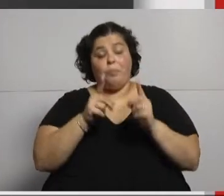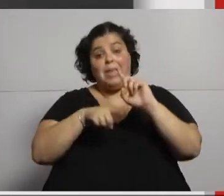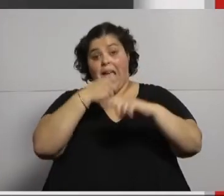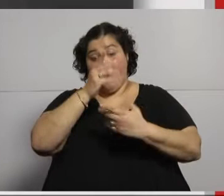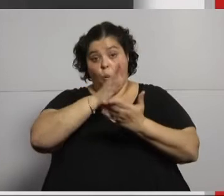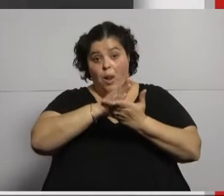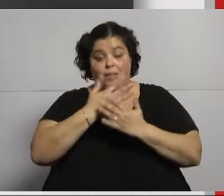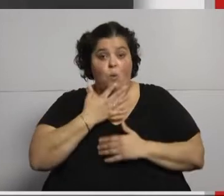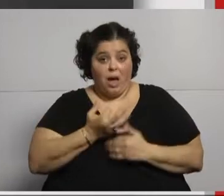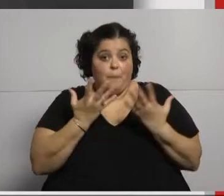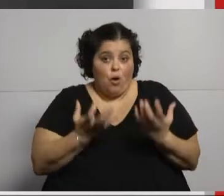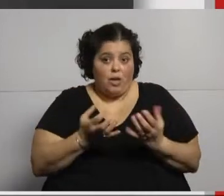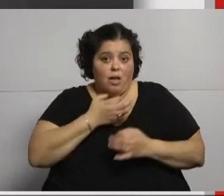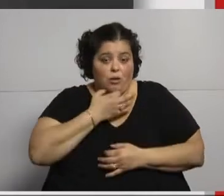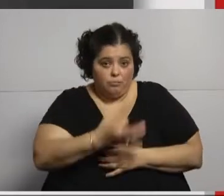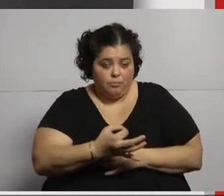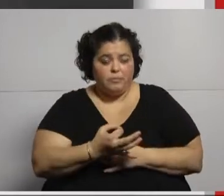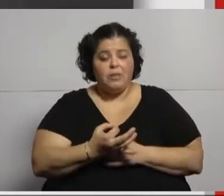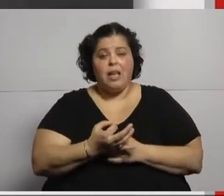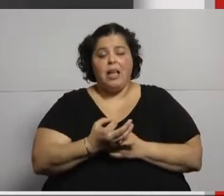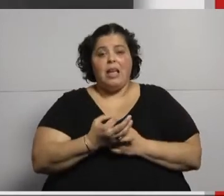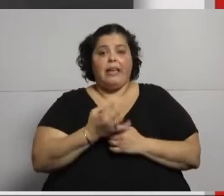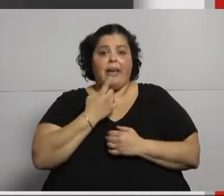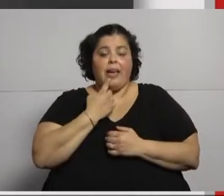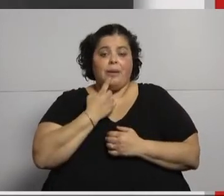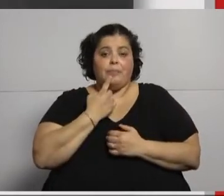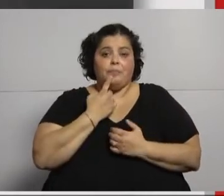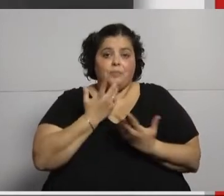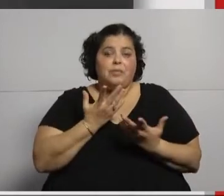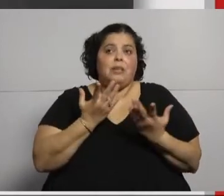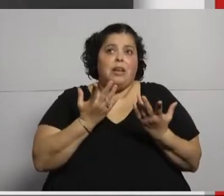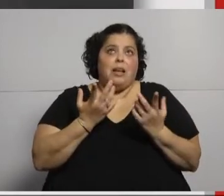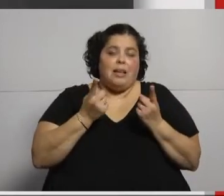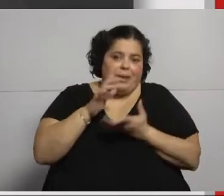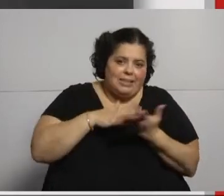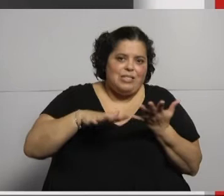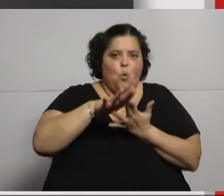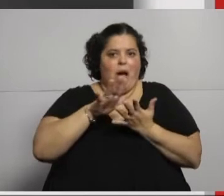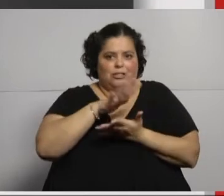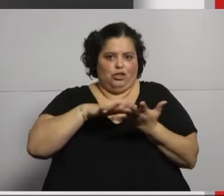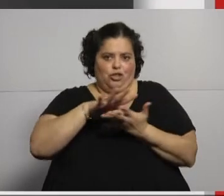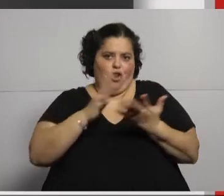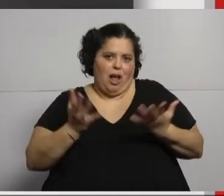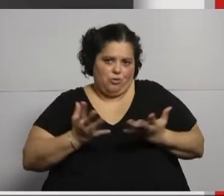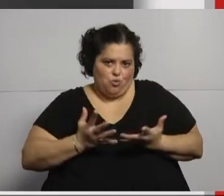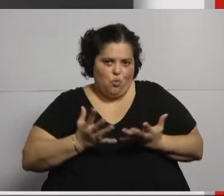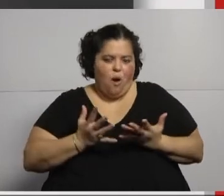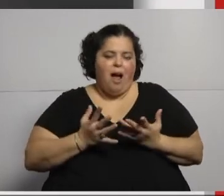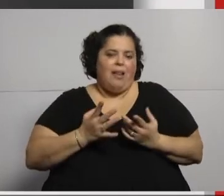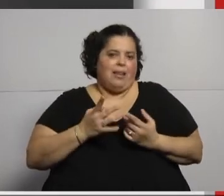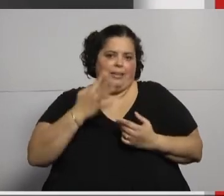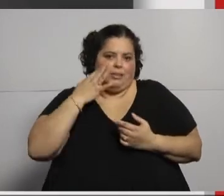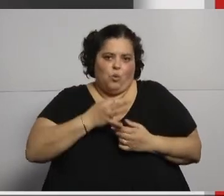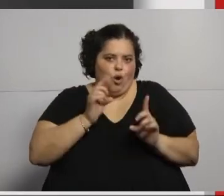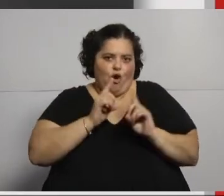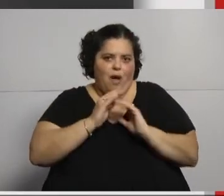ejemplo que quiero comentar, que también condice con la situación en la que estamos, que no va a superarse muy rápidamente, que tiene que ver con